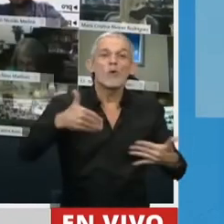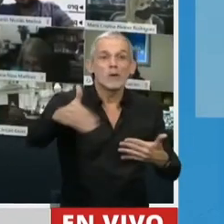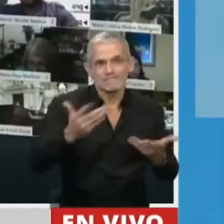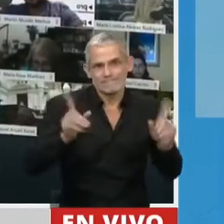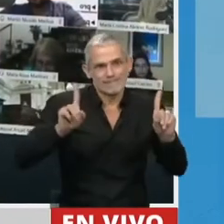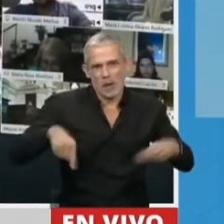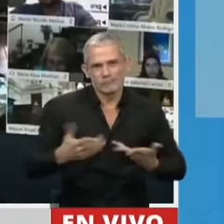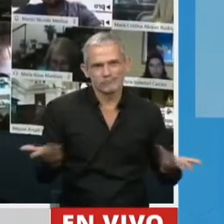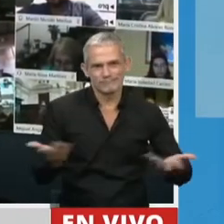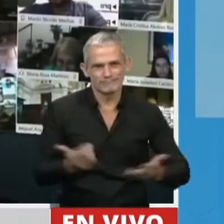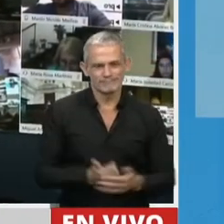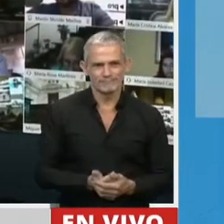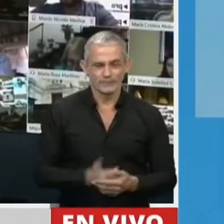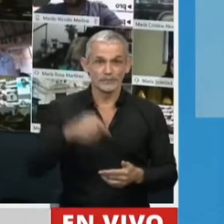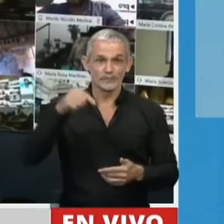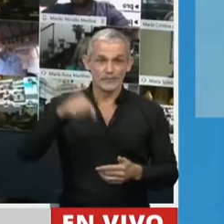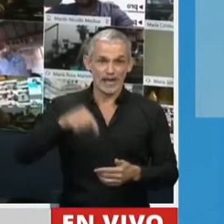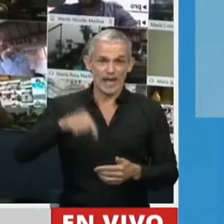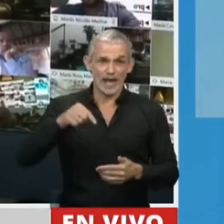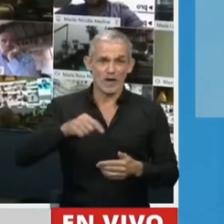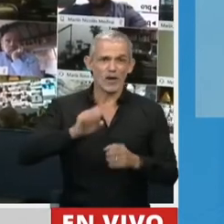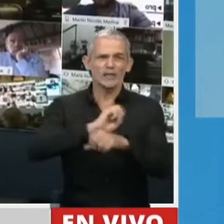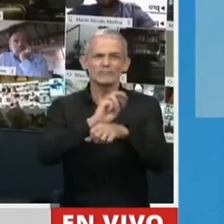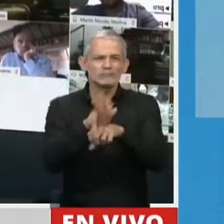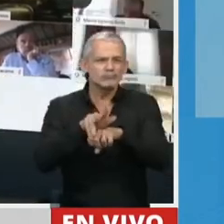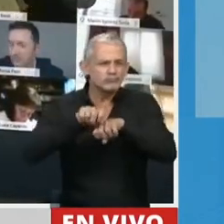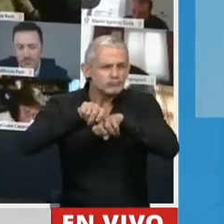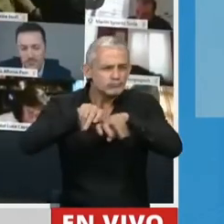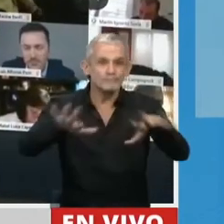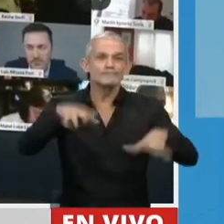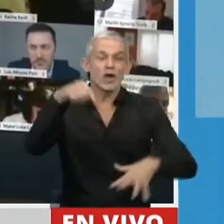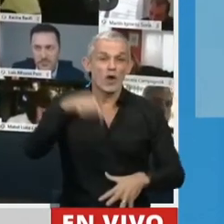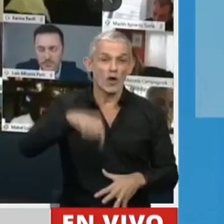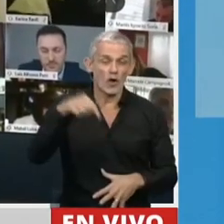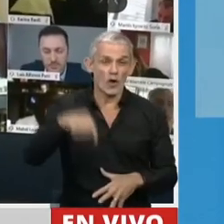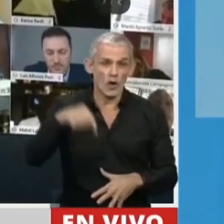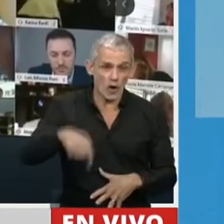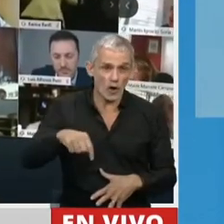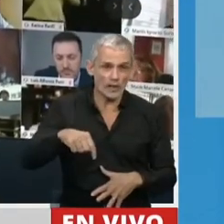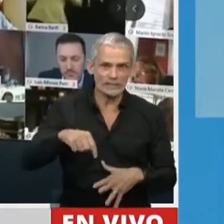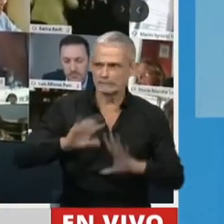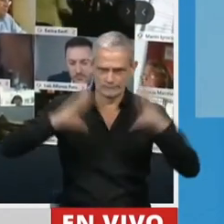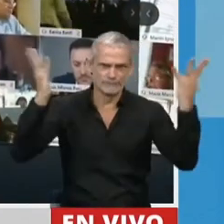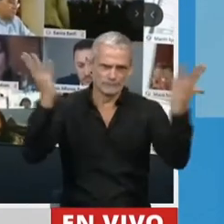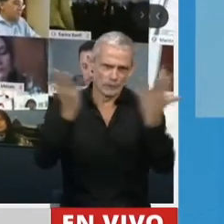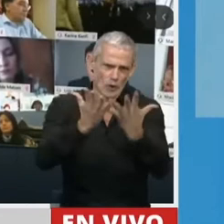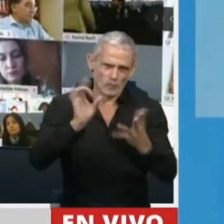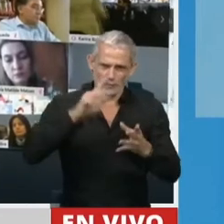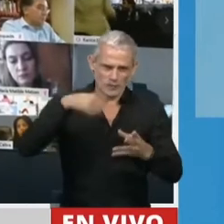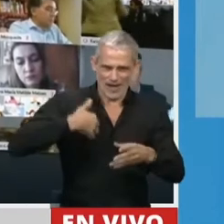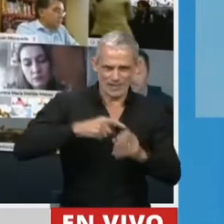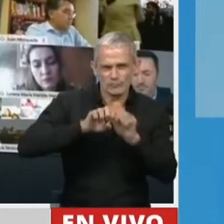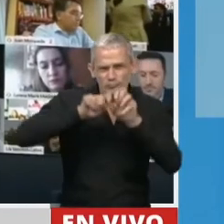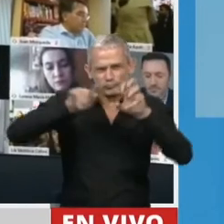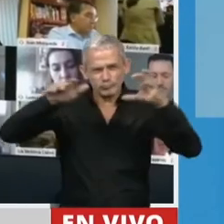alumnos. En el medio de una pandemia que hoy azota a todo el mundo y